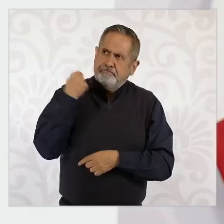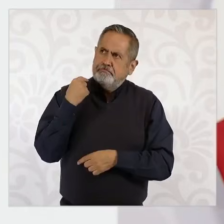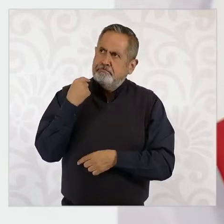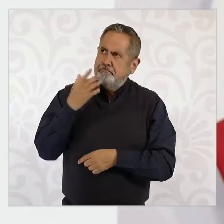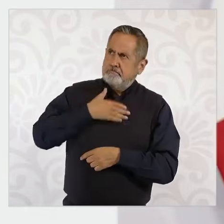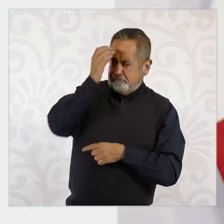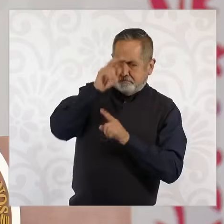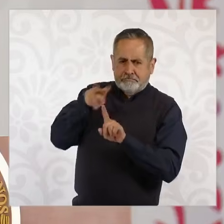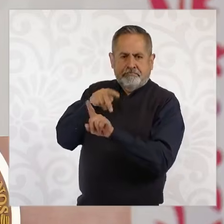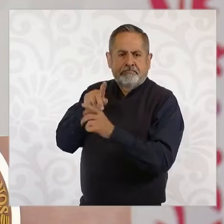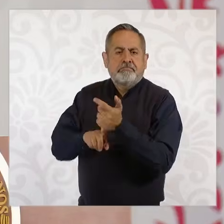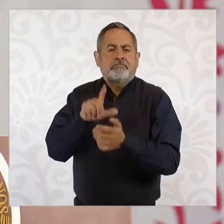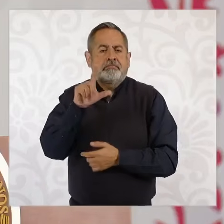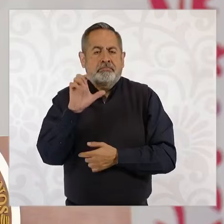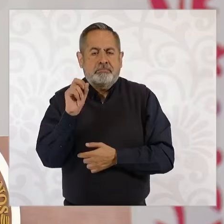León Portilla.